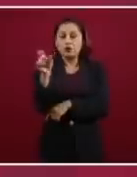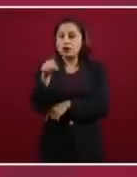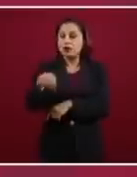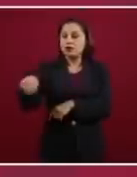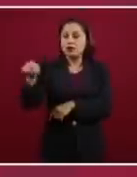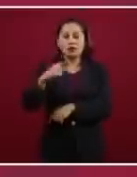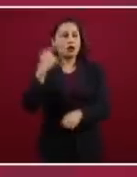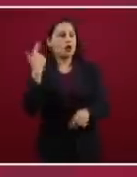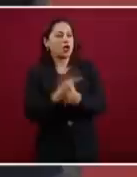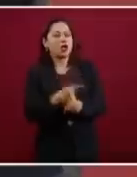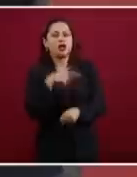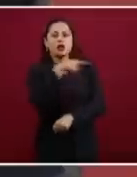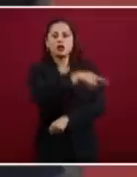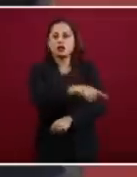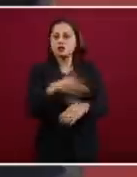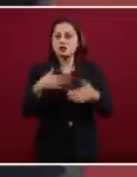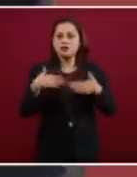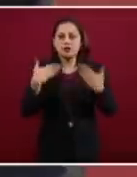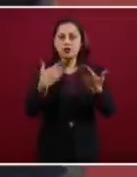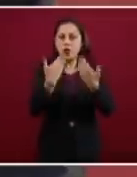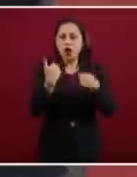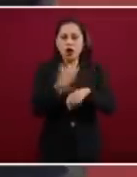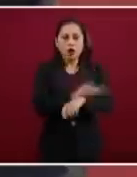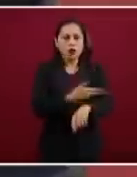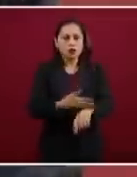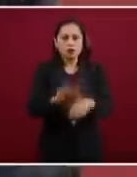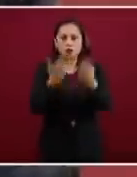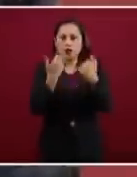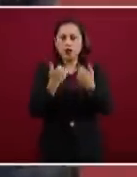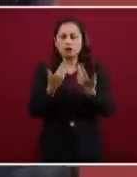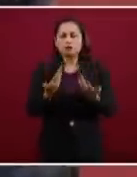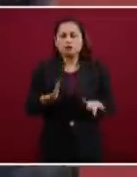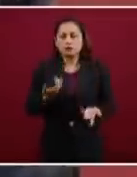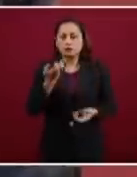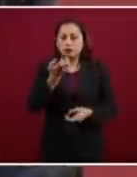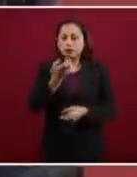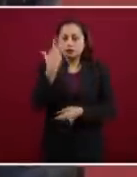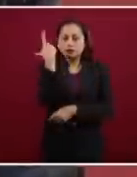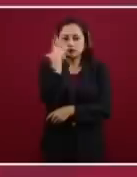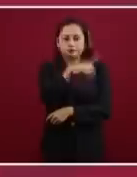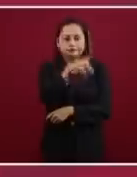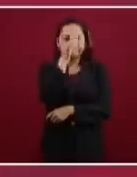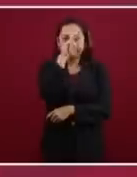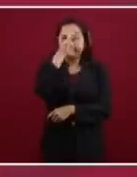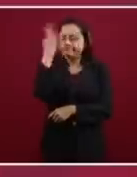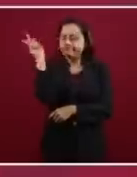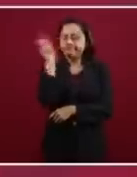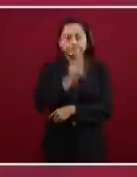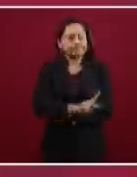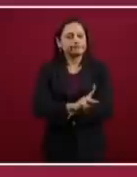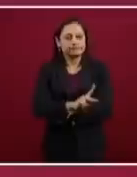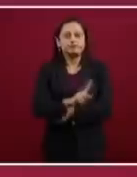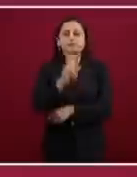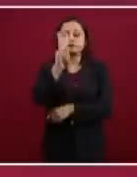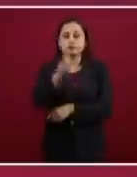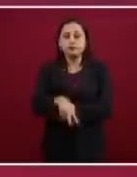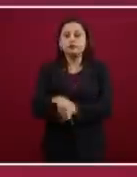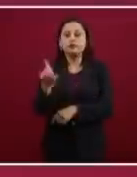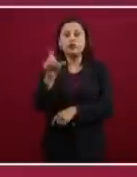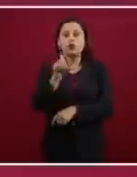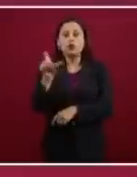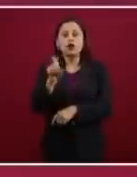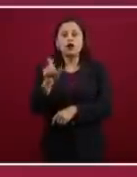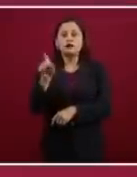eso es lo peor que puede haber o sea yo creo que eso es peor que ser señalado como